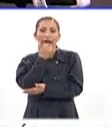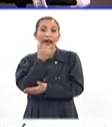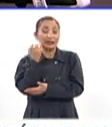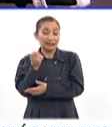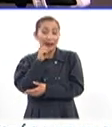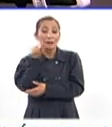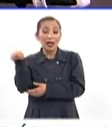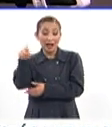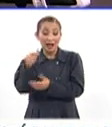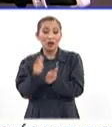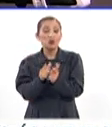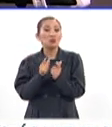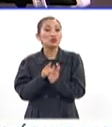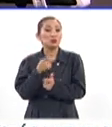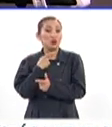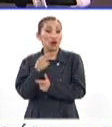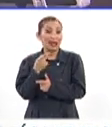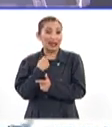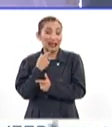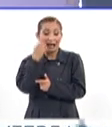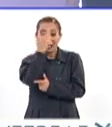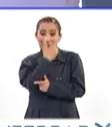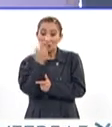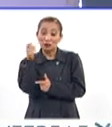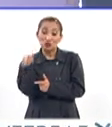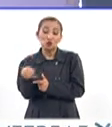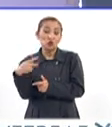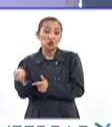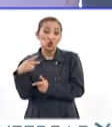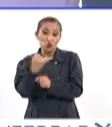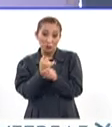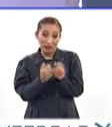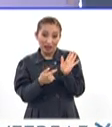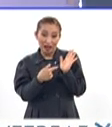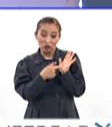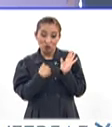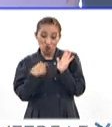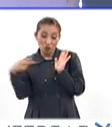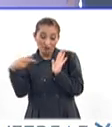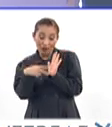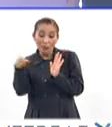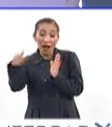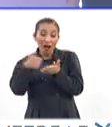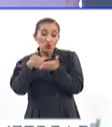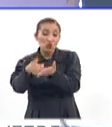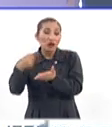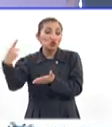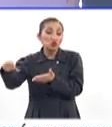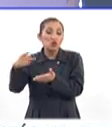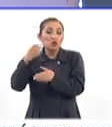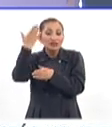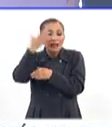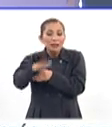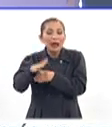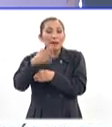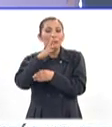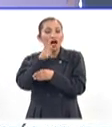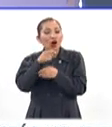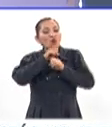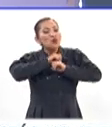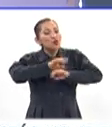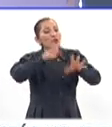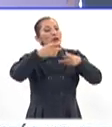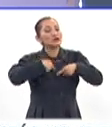oportunidad también para los partidos políticos el que revisen este tipo de estudios que nosotros hacemos, porque les permite a ellos informarle de mejor manera a